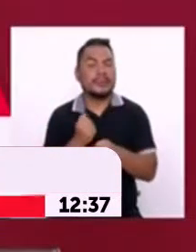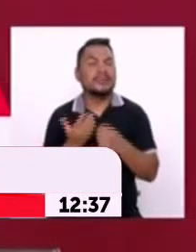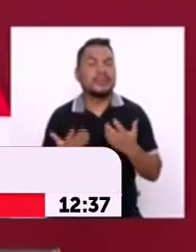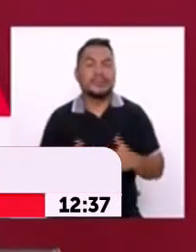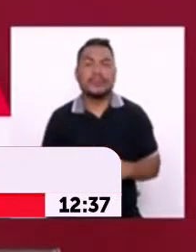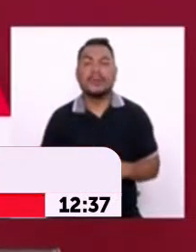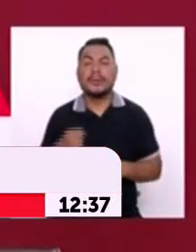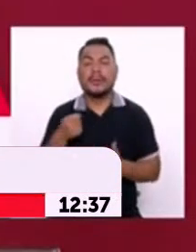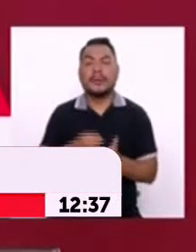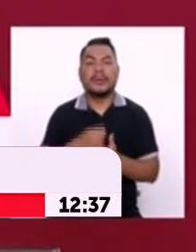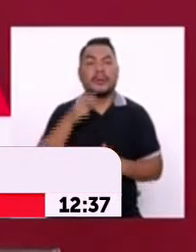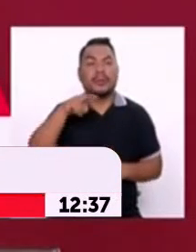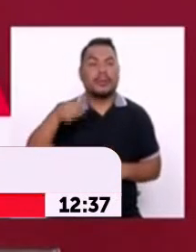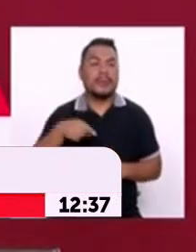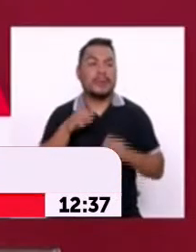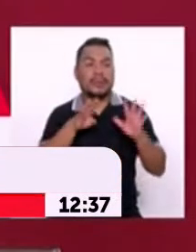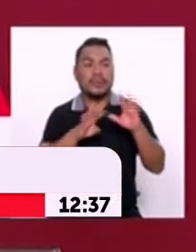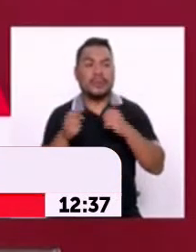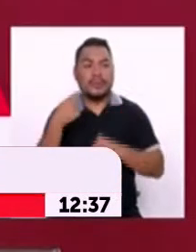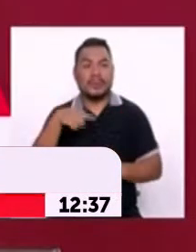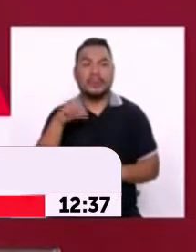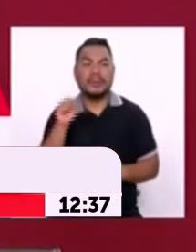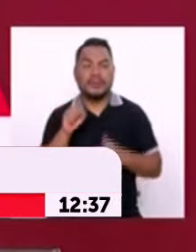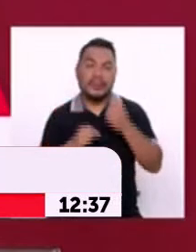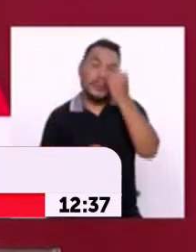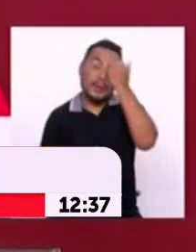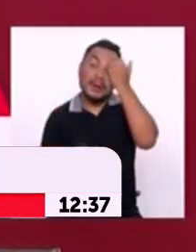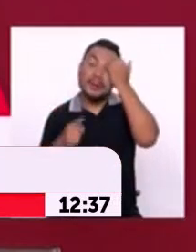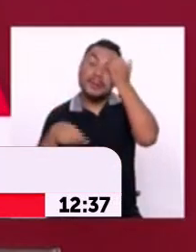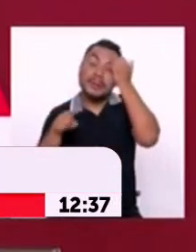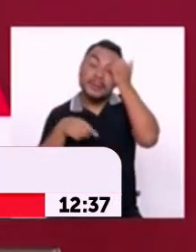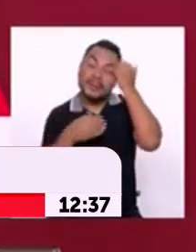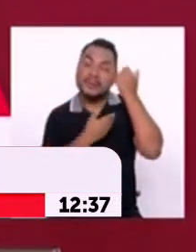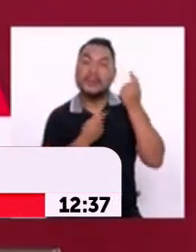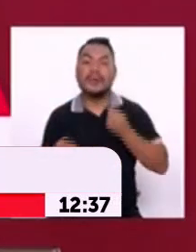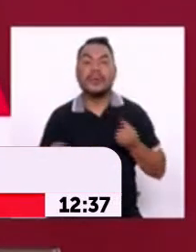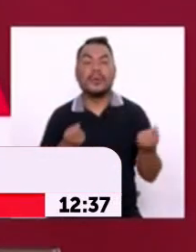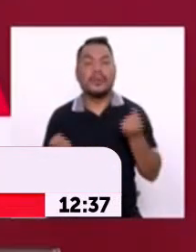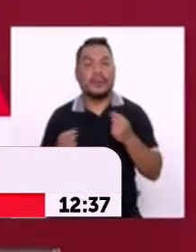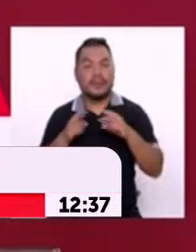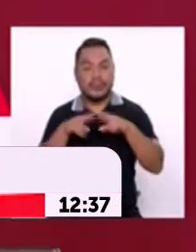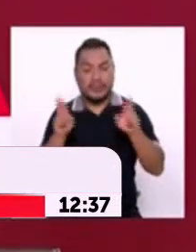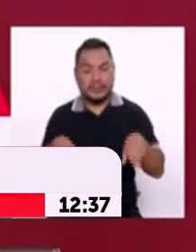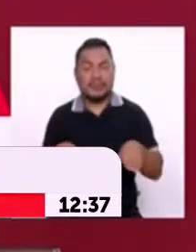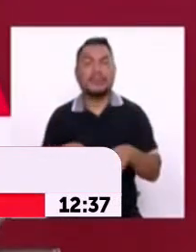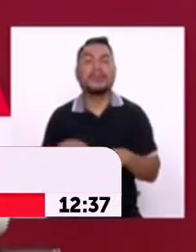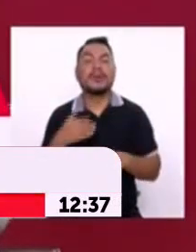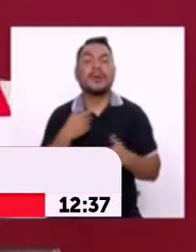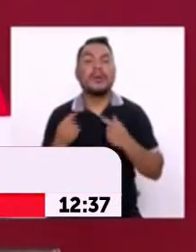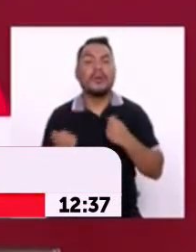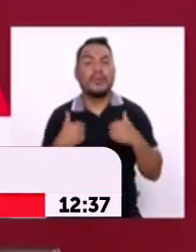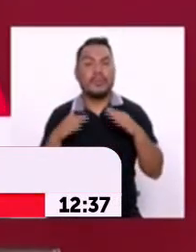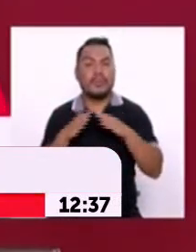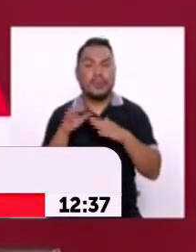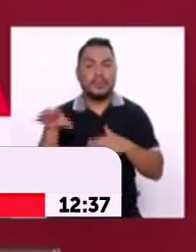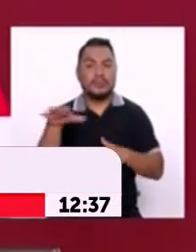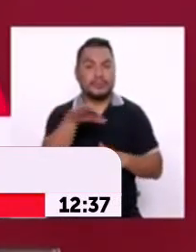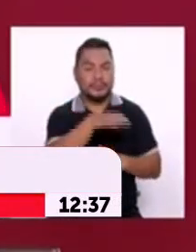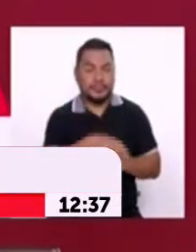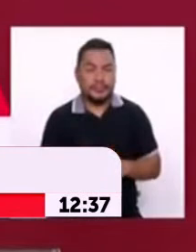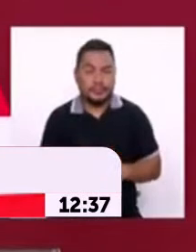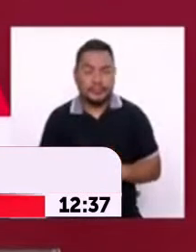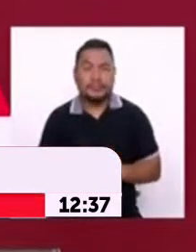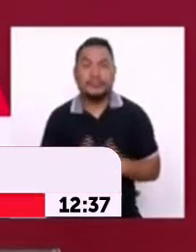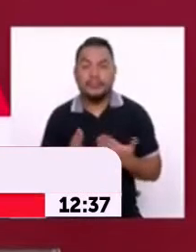por 2.900 millones de soles a los gobiernos regionales y los gobiernos